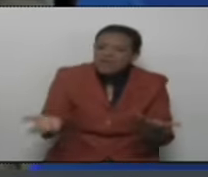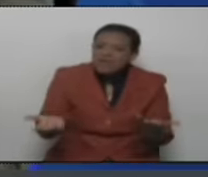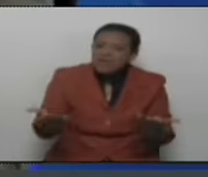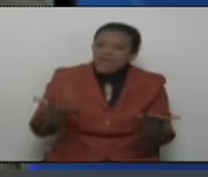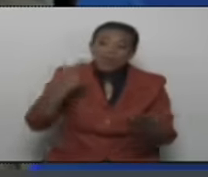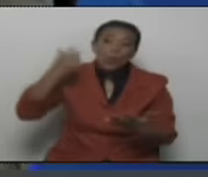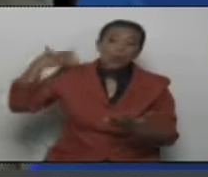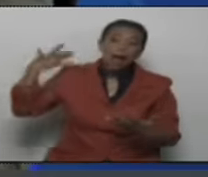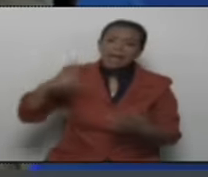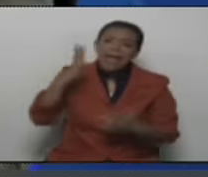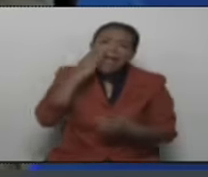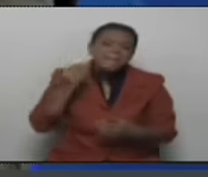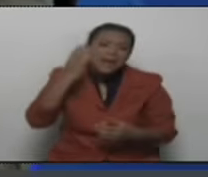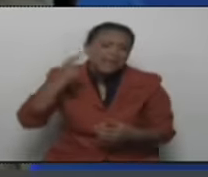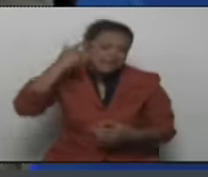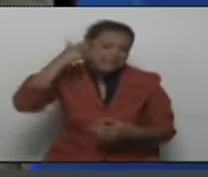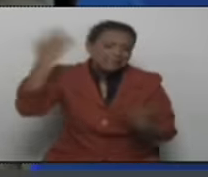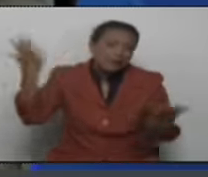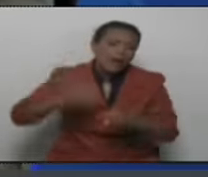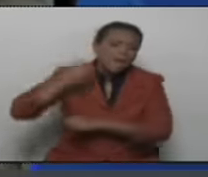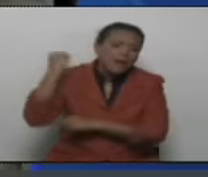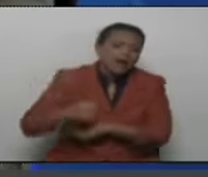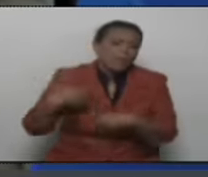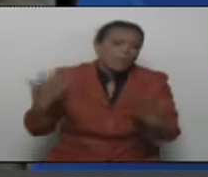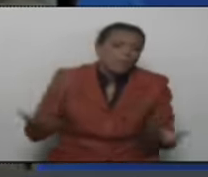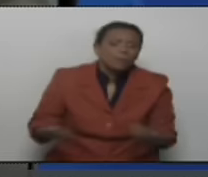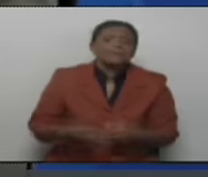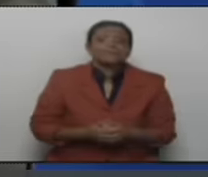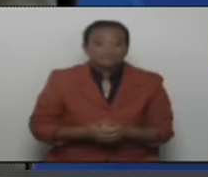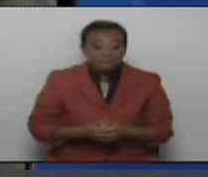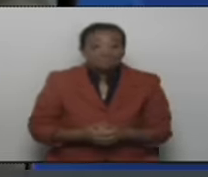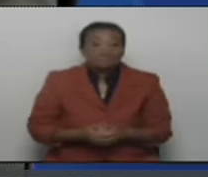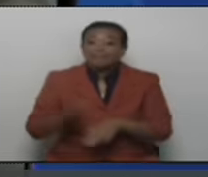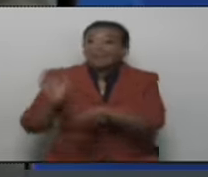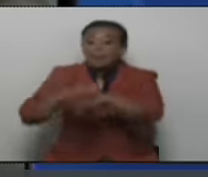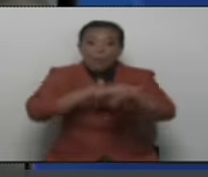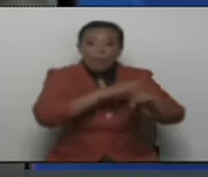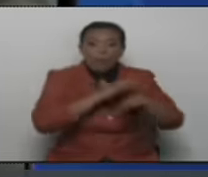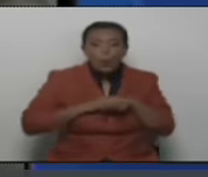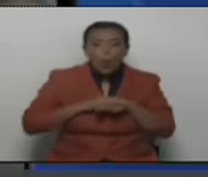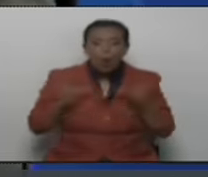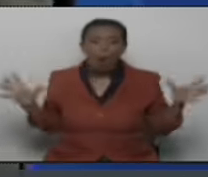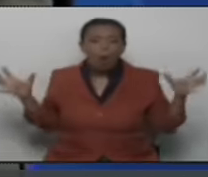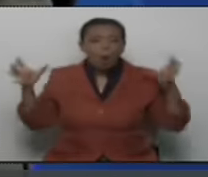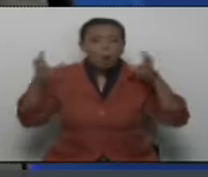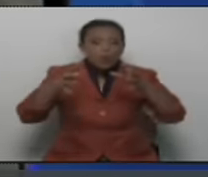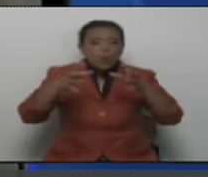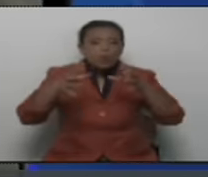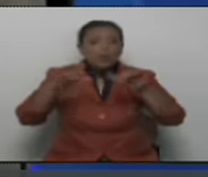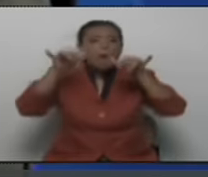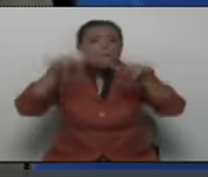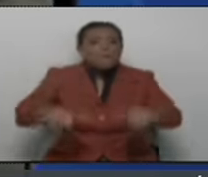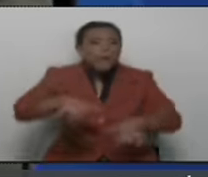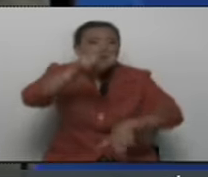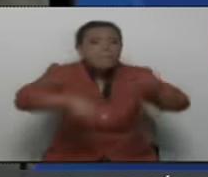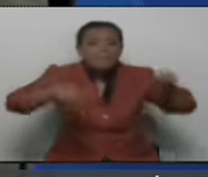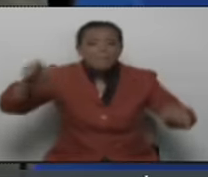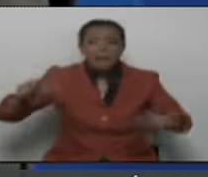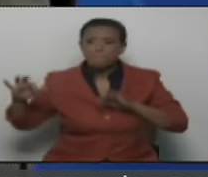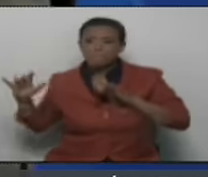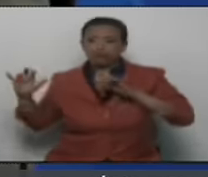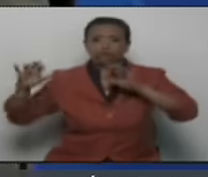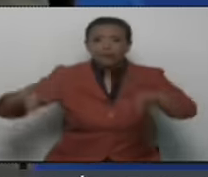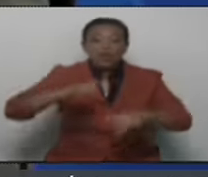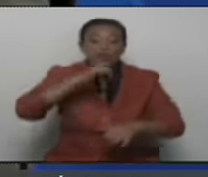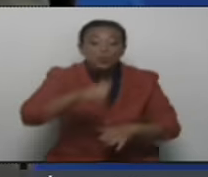Después vimos el intento de hacer convocatorias para llenar de violencia sus propias marchas, eso fue